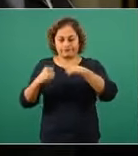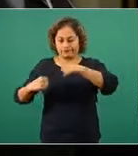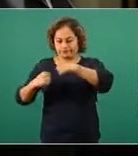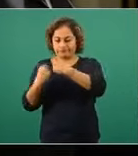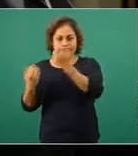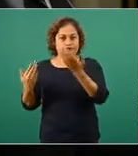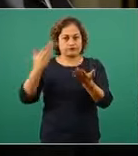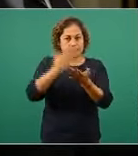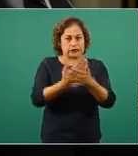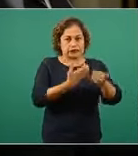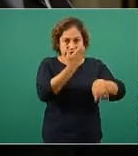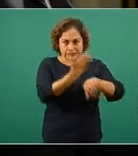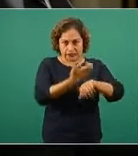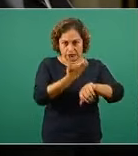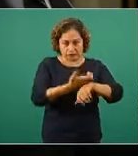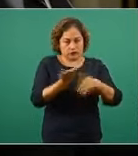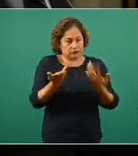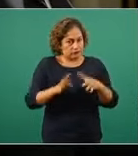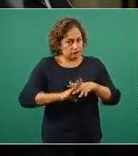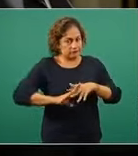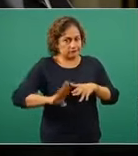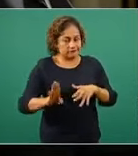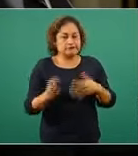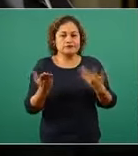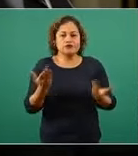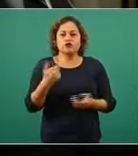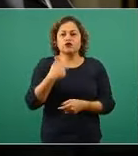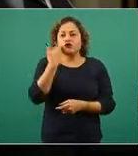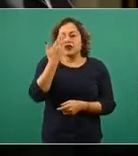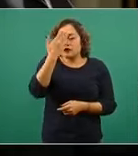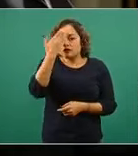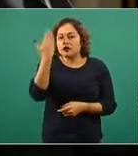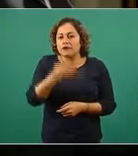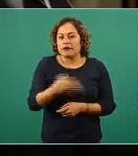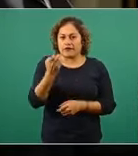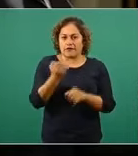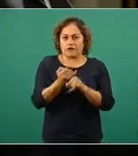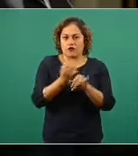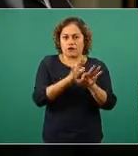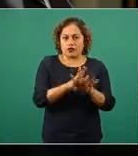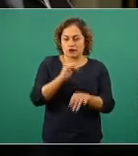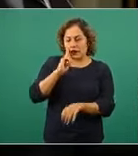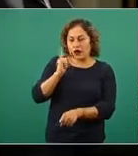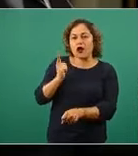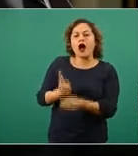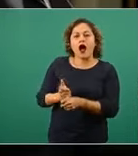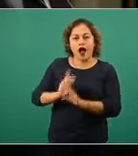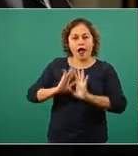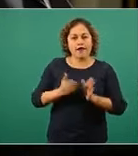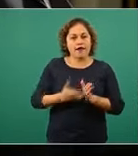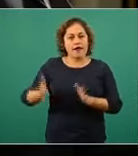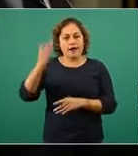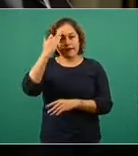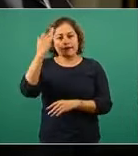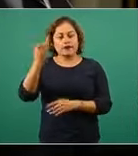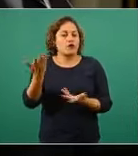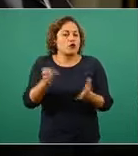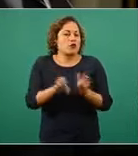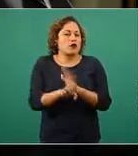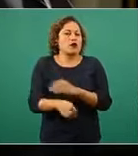Unidos. Entonces, si estos datos corresponden, digamos, a esto, ¿no? La sobrerepresentación, por ejemplo, de